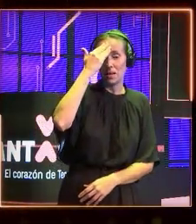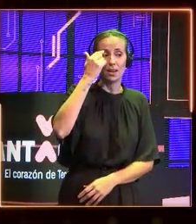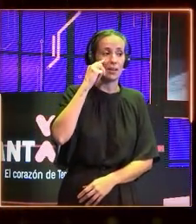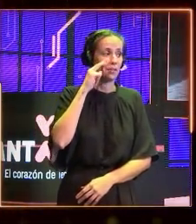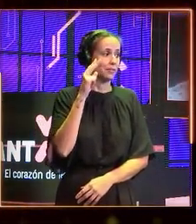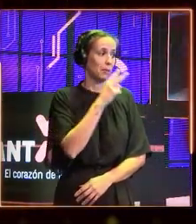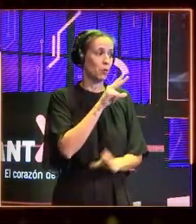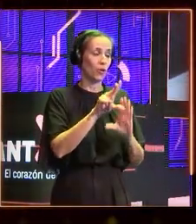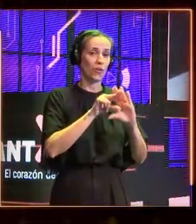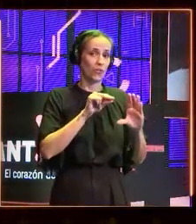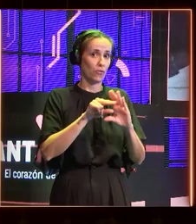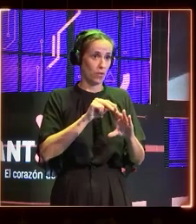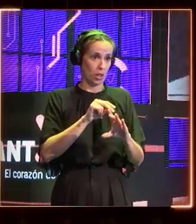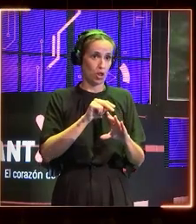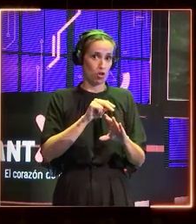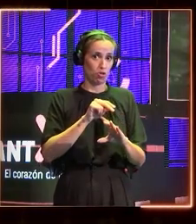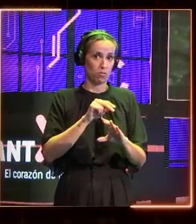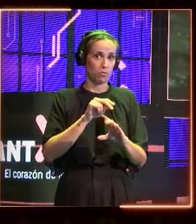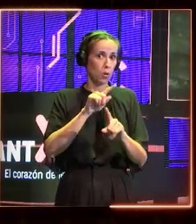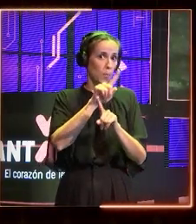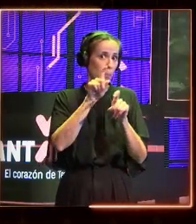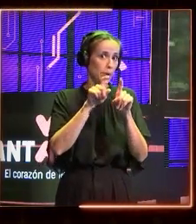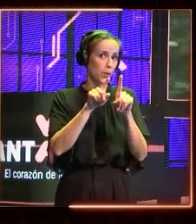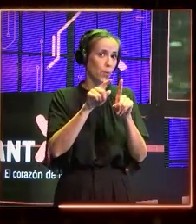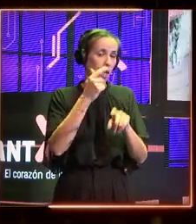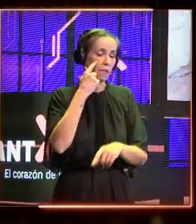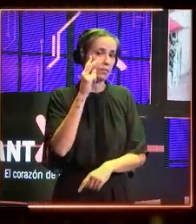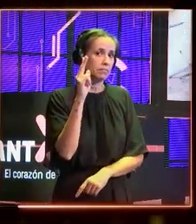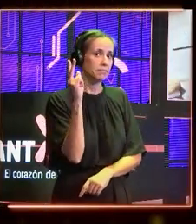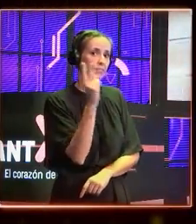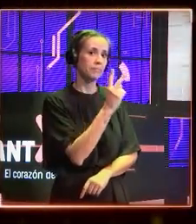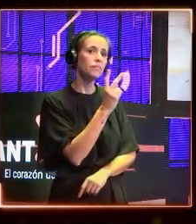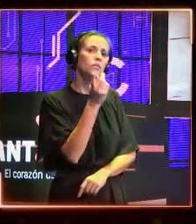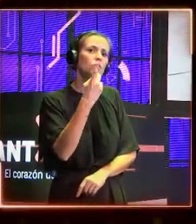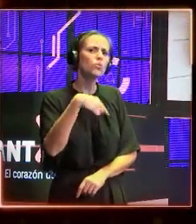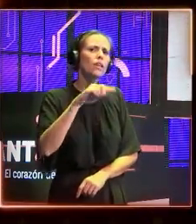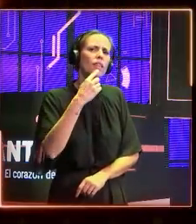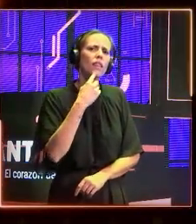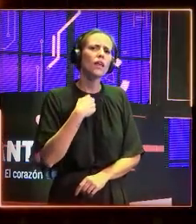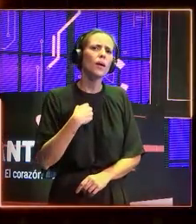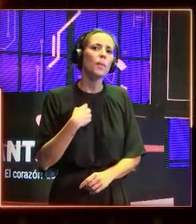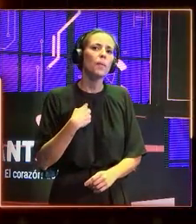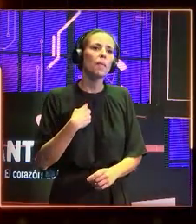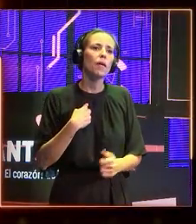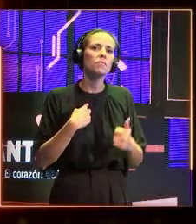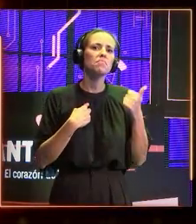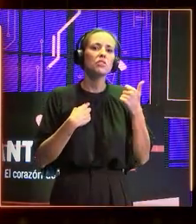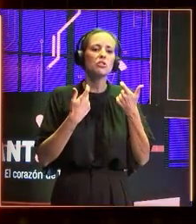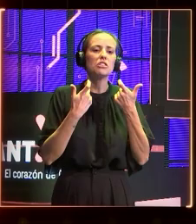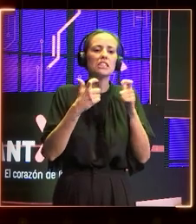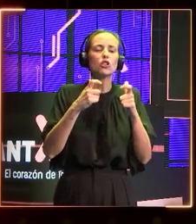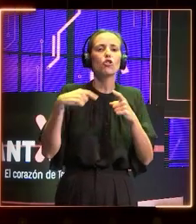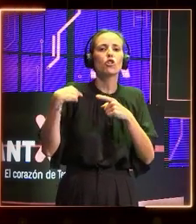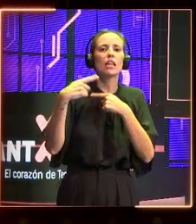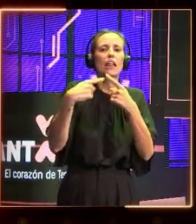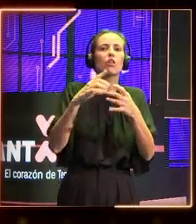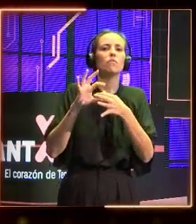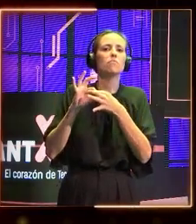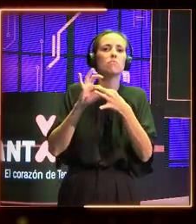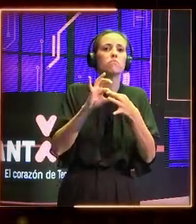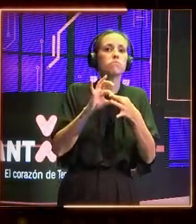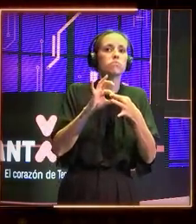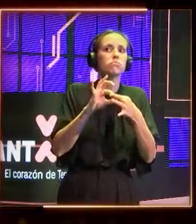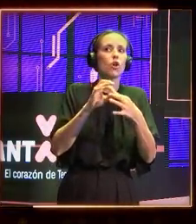vídeo os lanzo otra pregunta viendo Este vídeo alguien sabría decirme A qué sector tradicional está